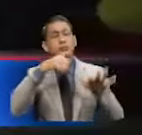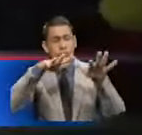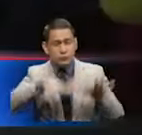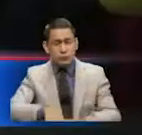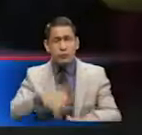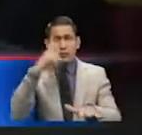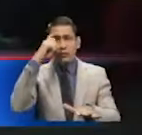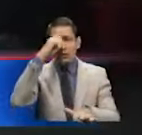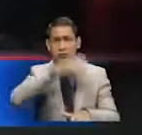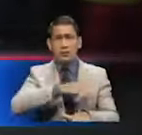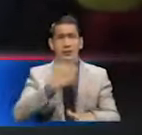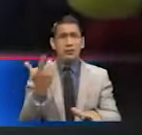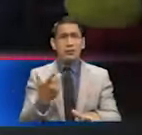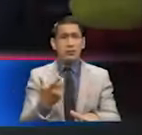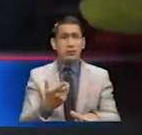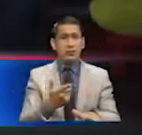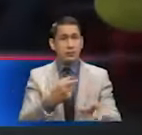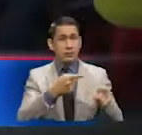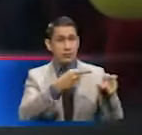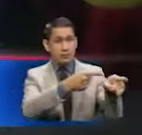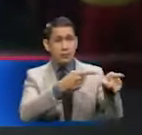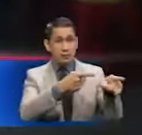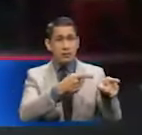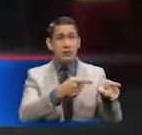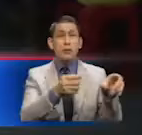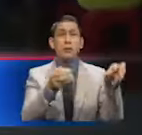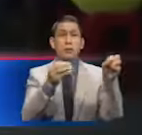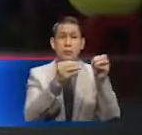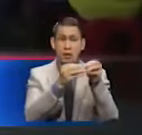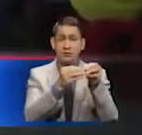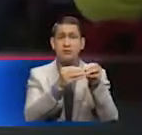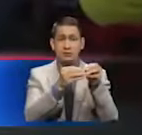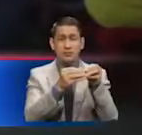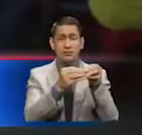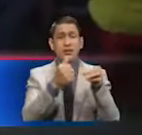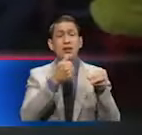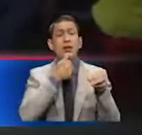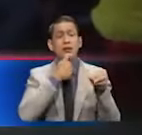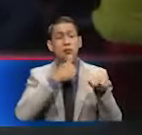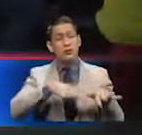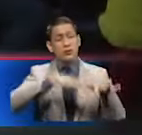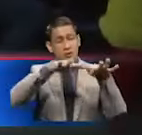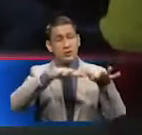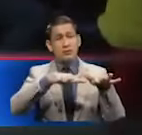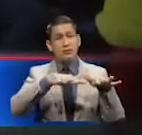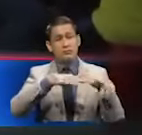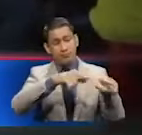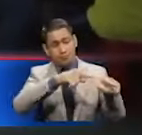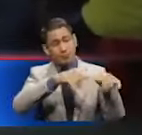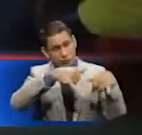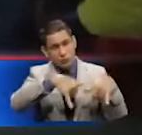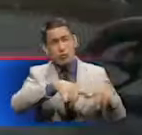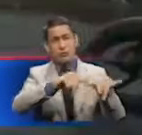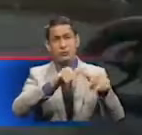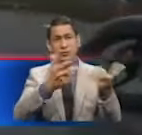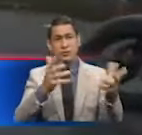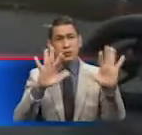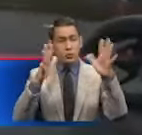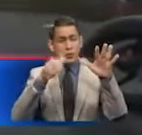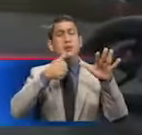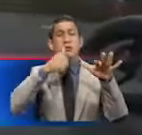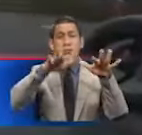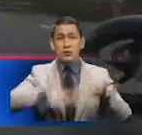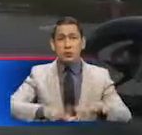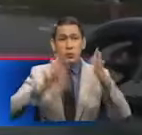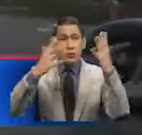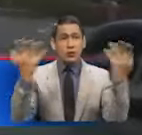año pasado llegó allá, este año llegó acá y seguirá aumentando el agua, el fluor de la, porque no hay dragado, no hay limpieza de los ríos. Todo está a